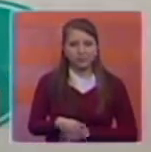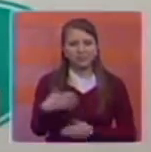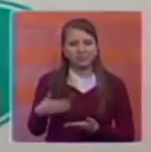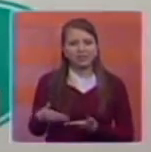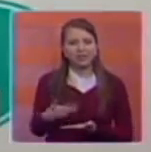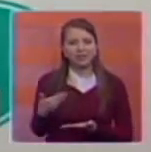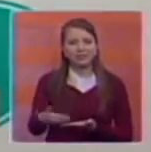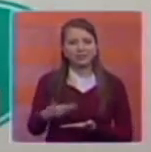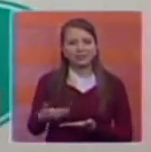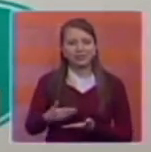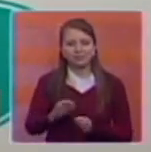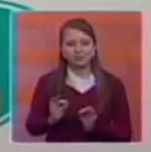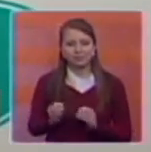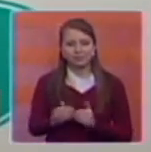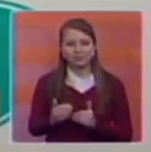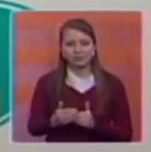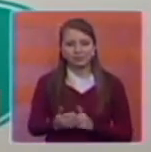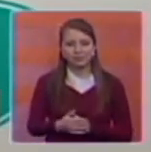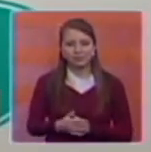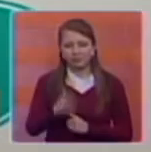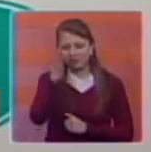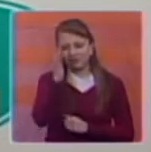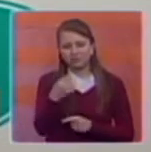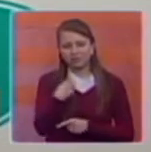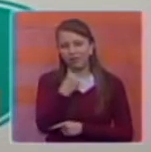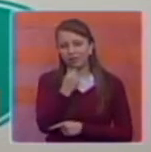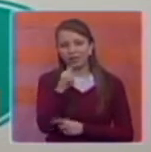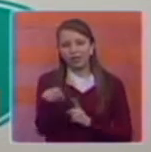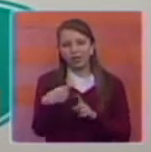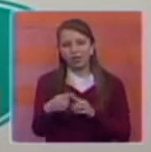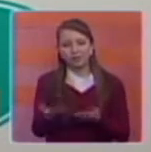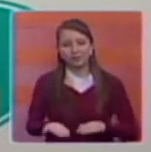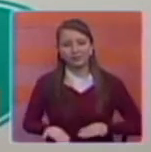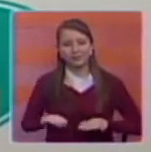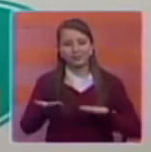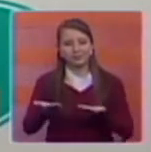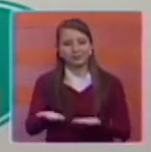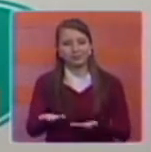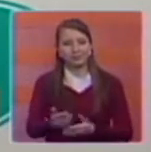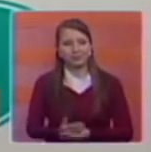Sacamos un poquito. Esas partes porque se ve feo, ¿no? Al momento de servir, ¿no?